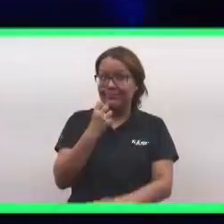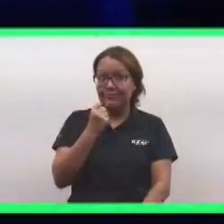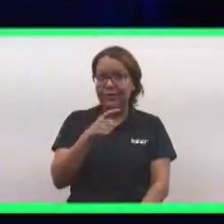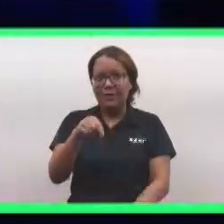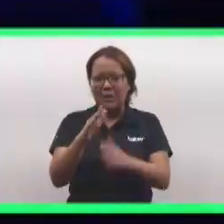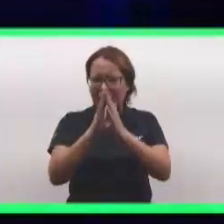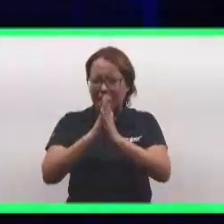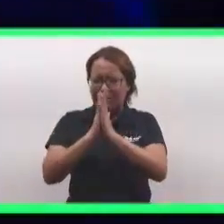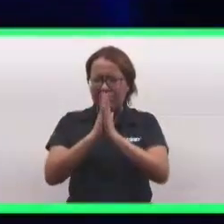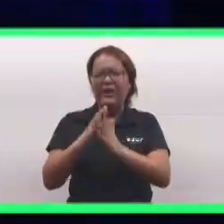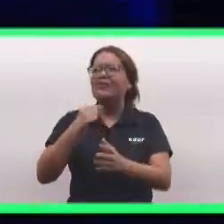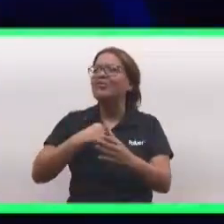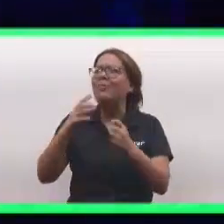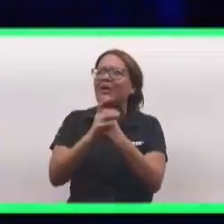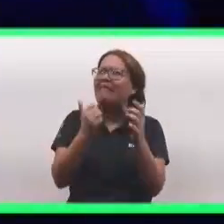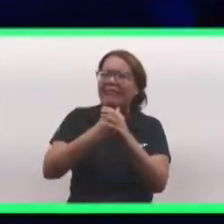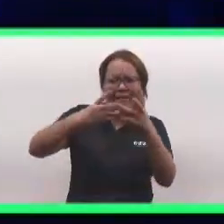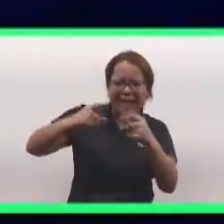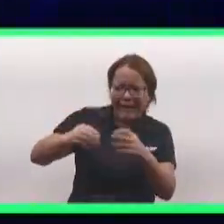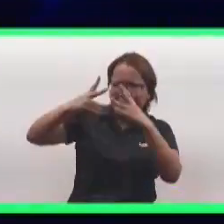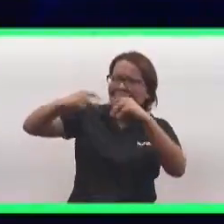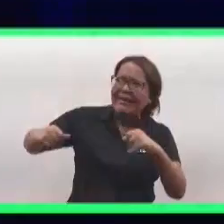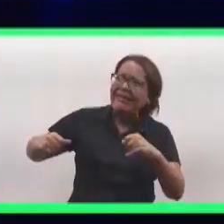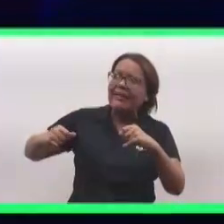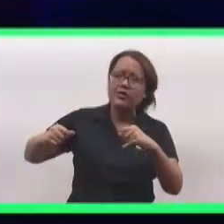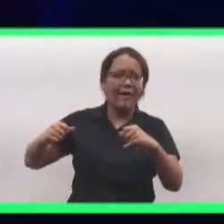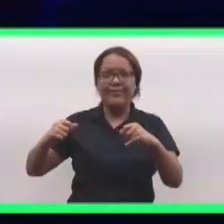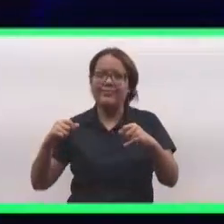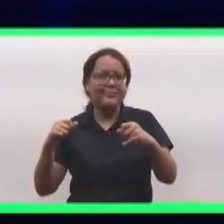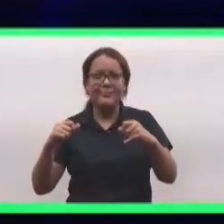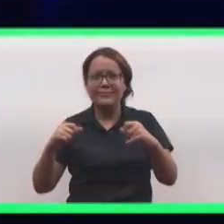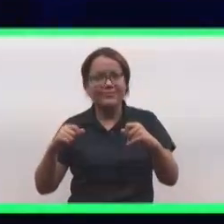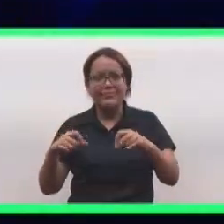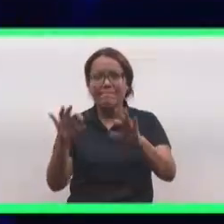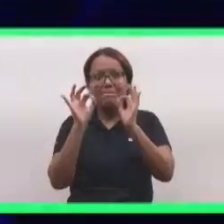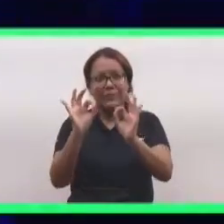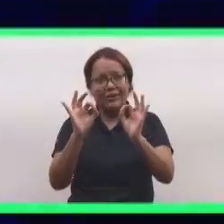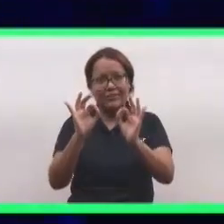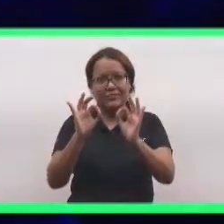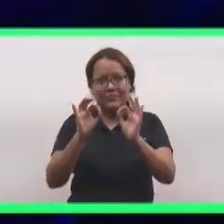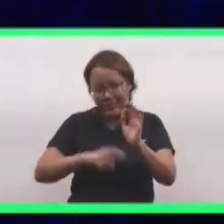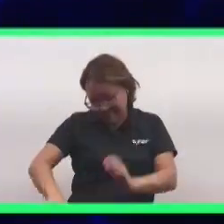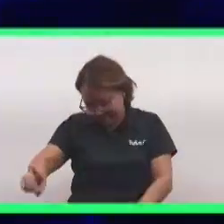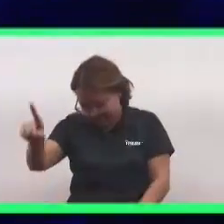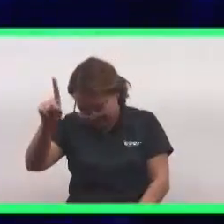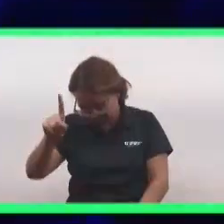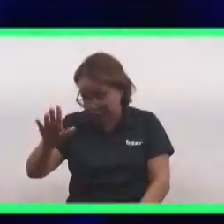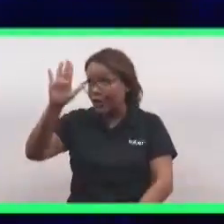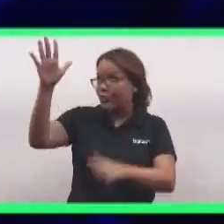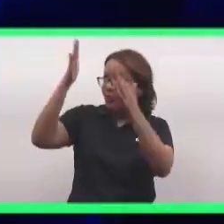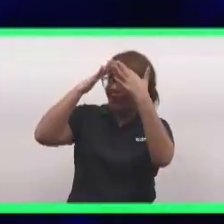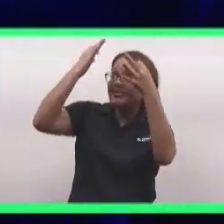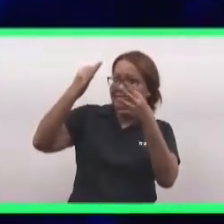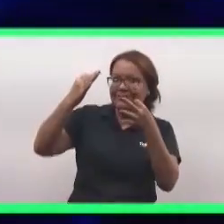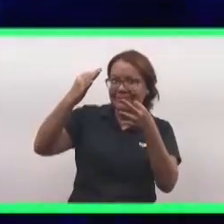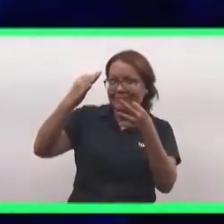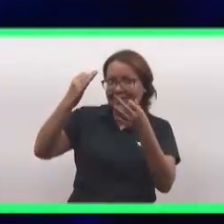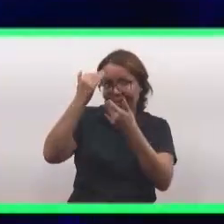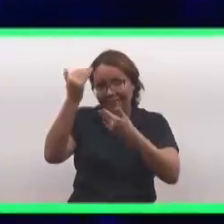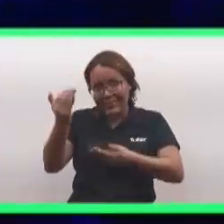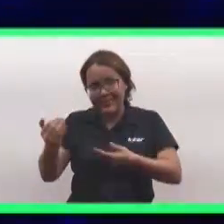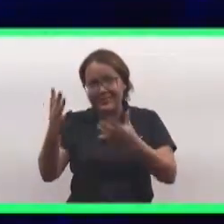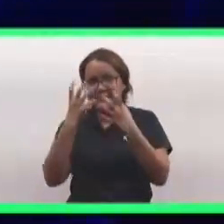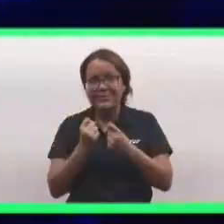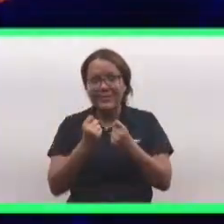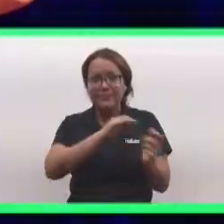ser: Señor, sácame de este desierto donde estoy, sino: Señor, quiero conocer tu voluntad. Abra la